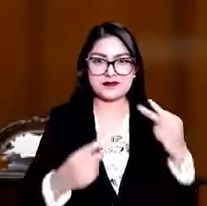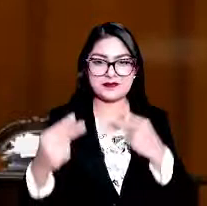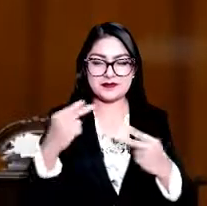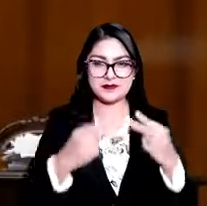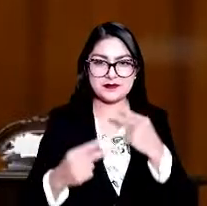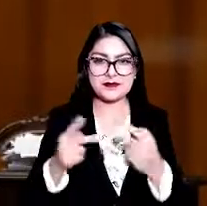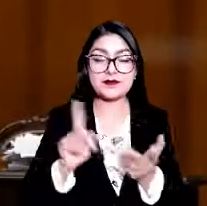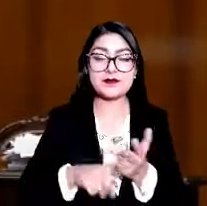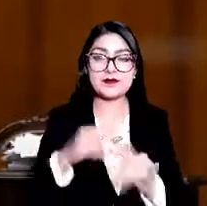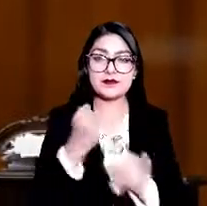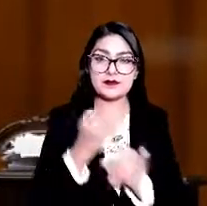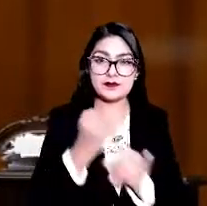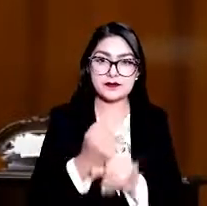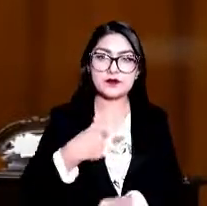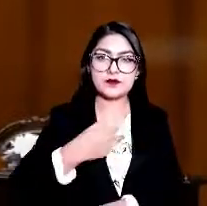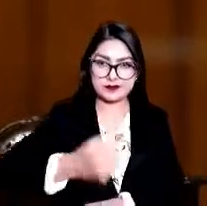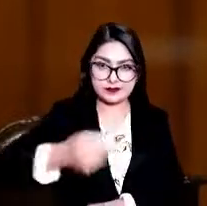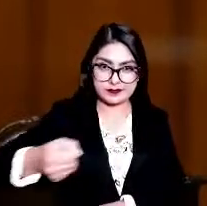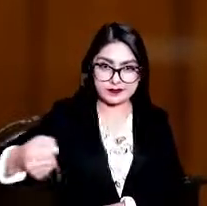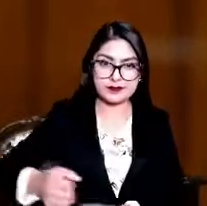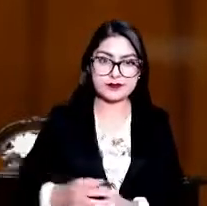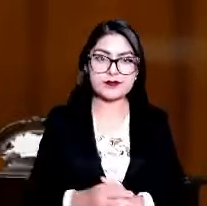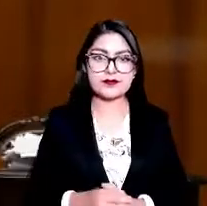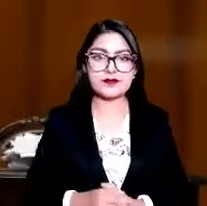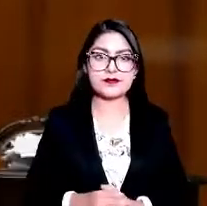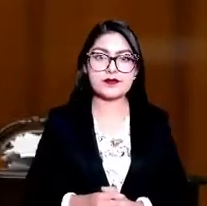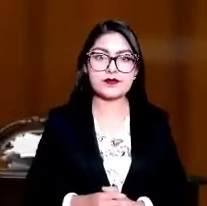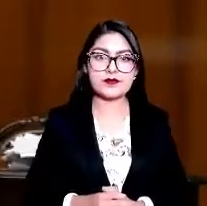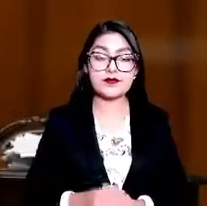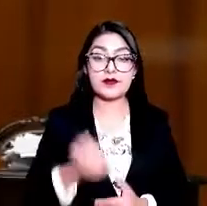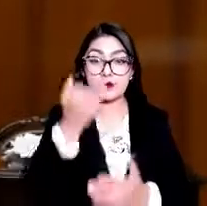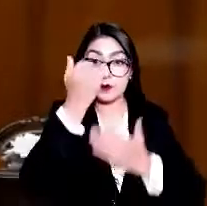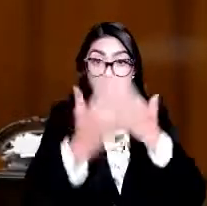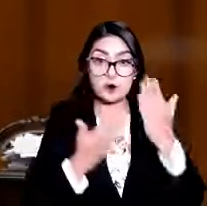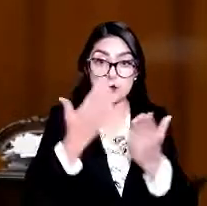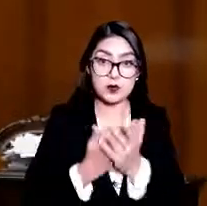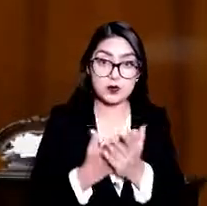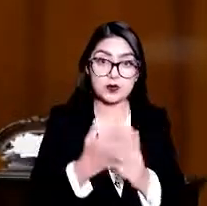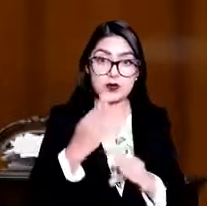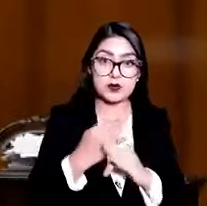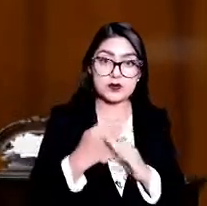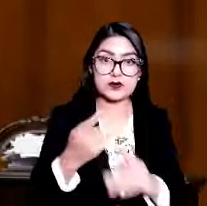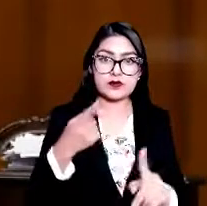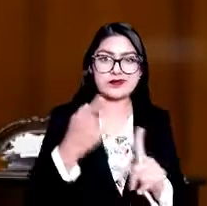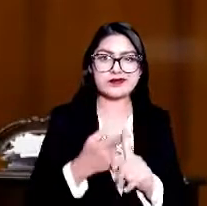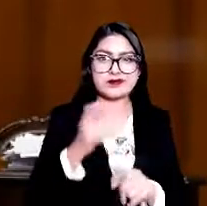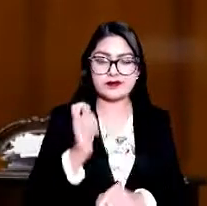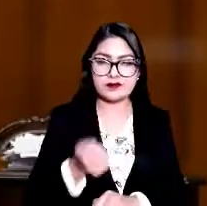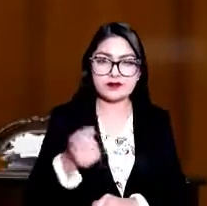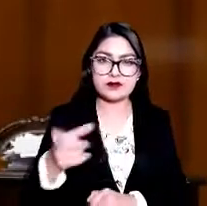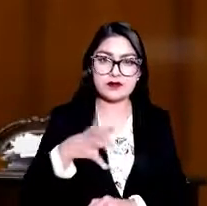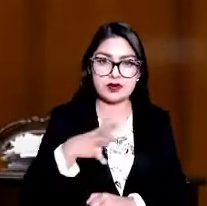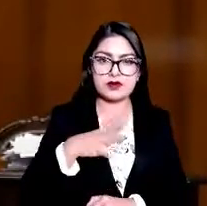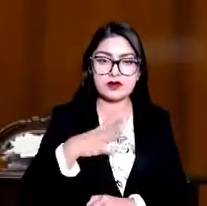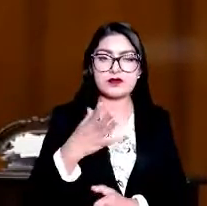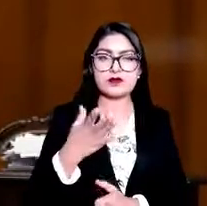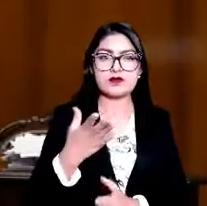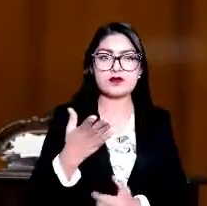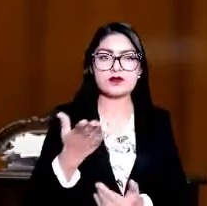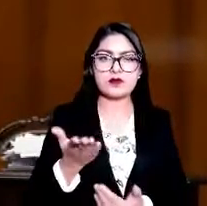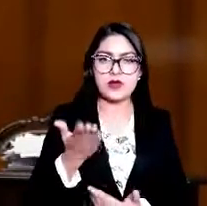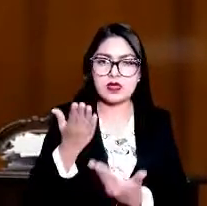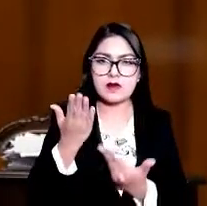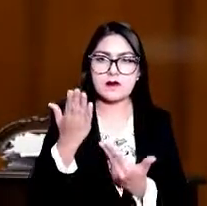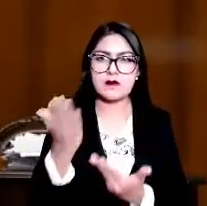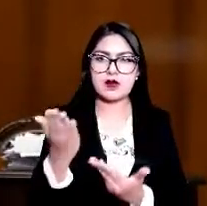sociales. La presente propuesta se basa en una demanda legítima